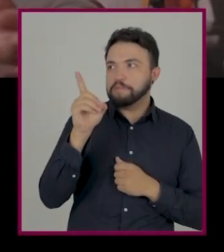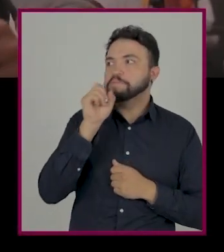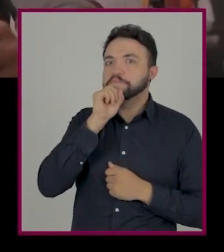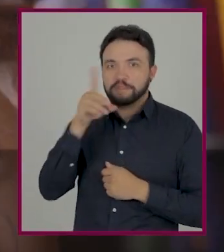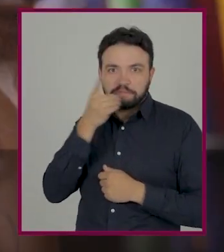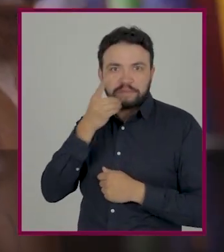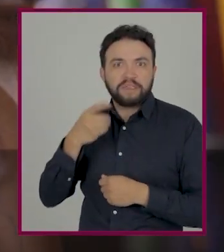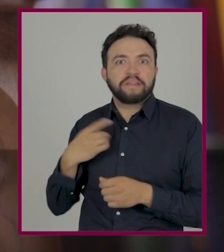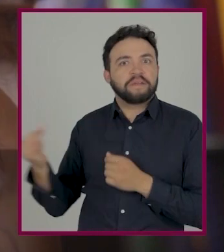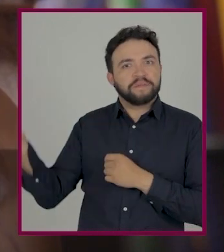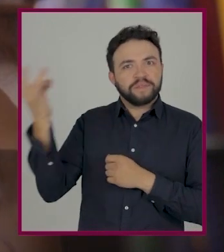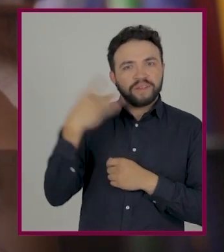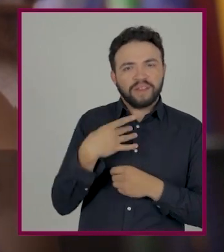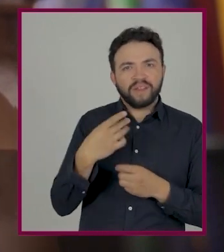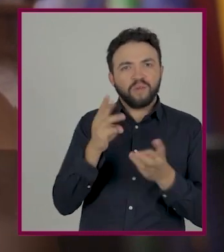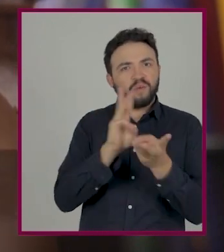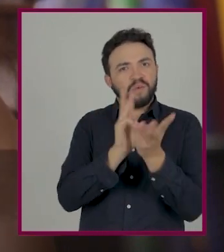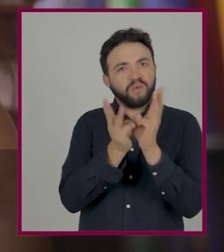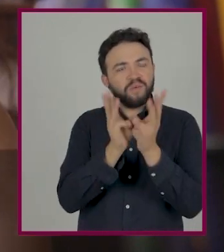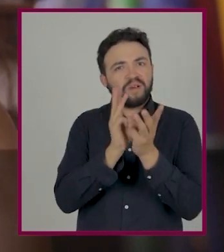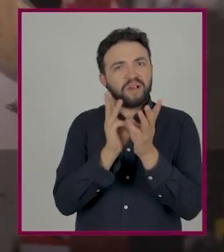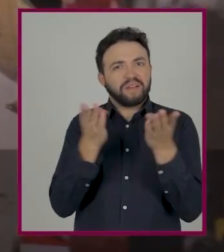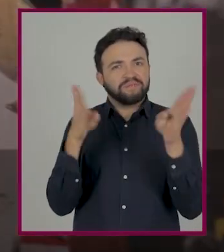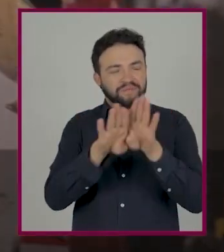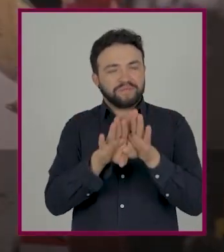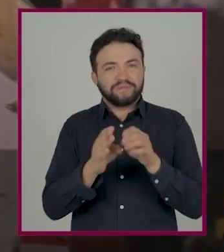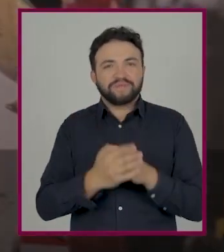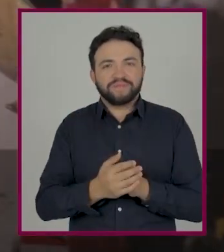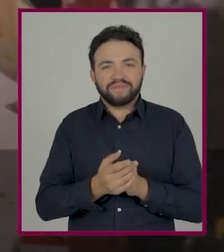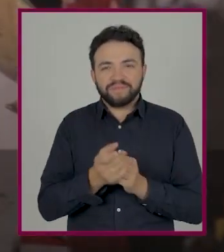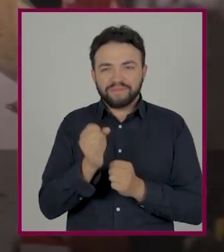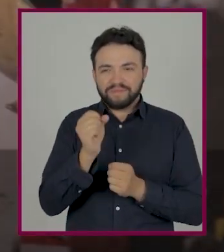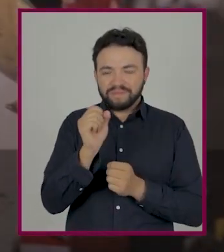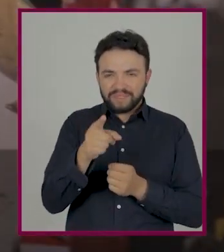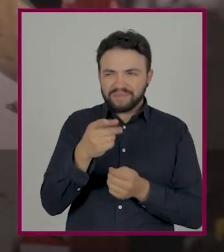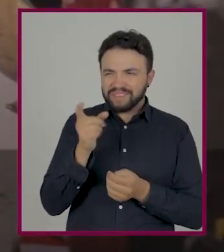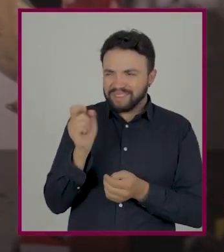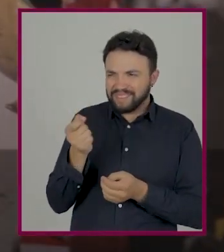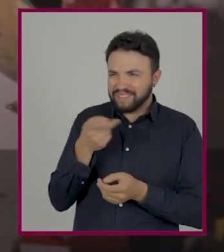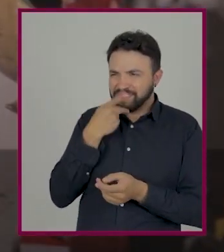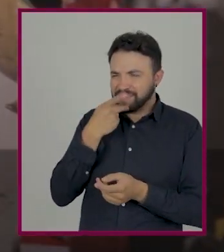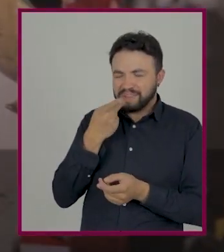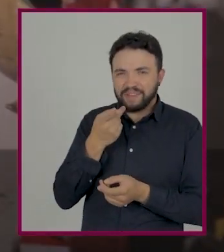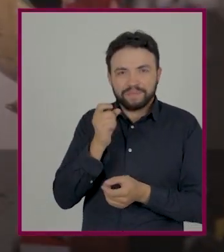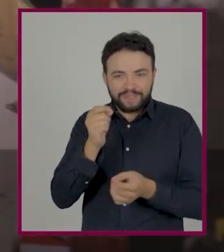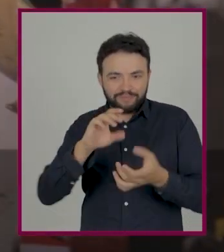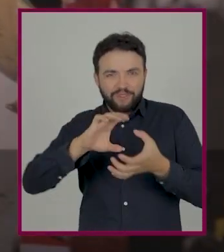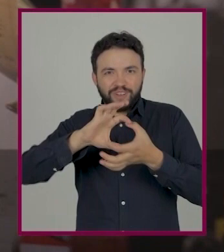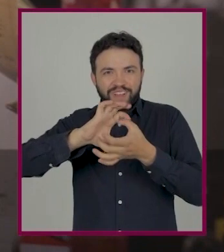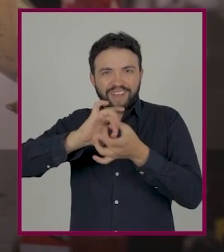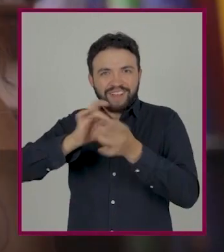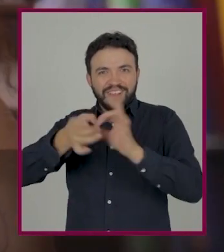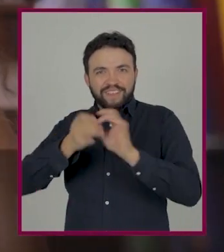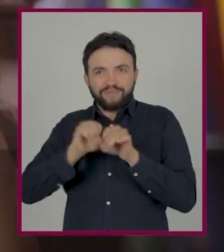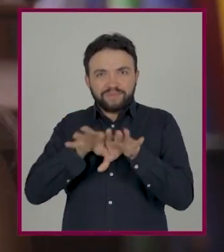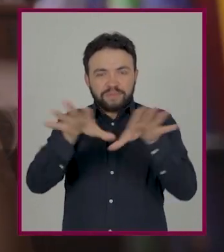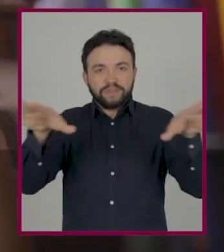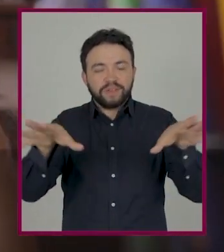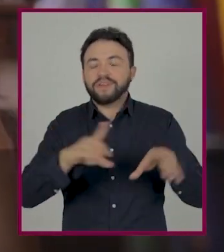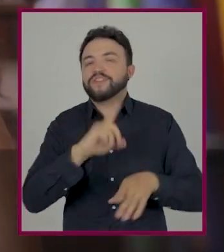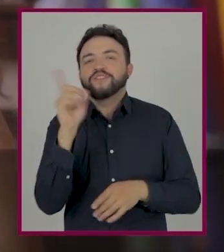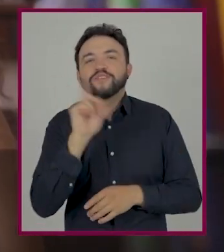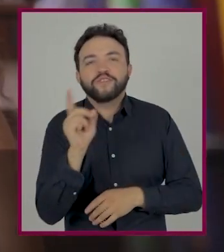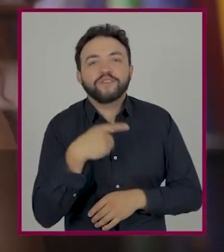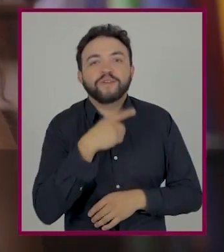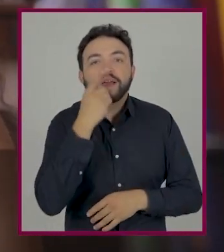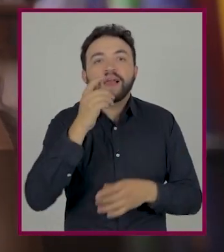¿Qué? Juanma, ¿de qué estás hablando? Pues de las cadenas esas que circulan por las redes que tienes que reenviar, ¿no? No,